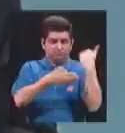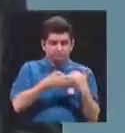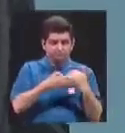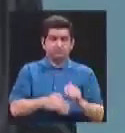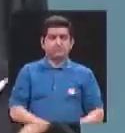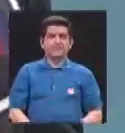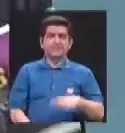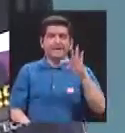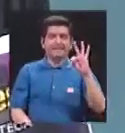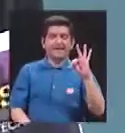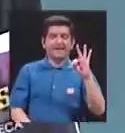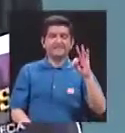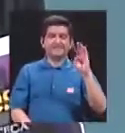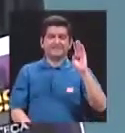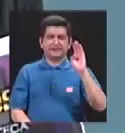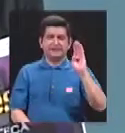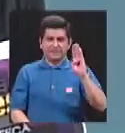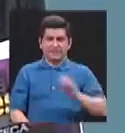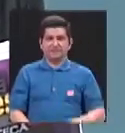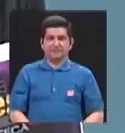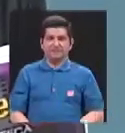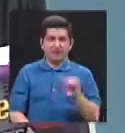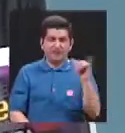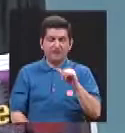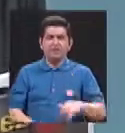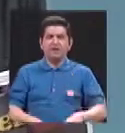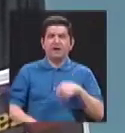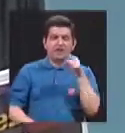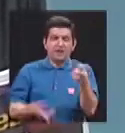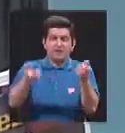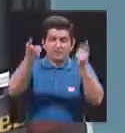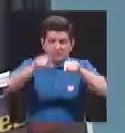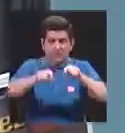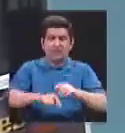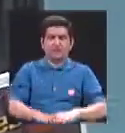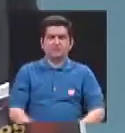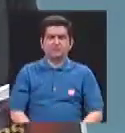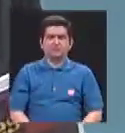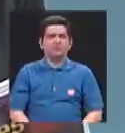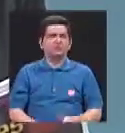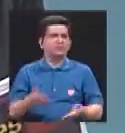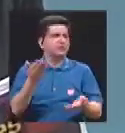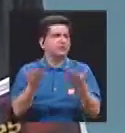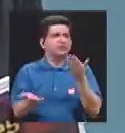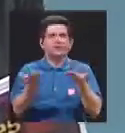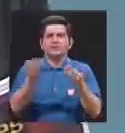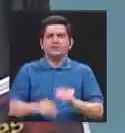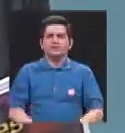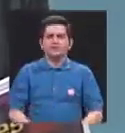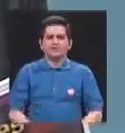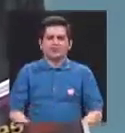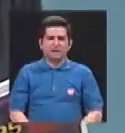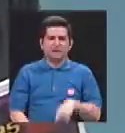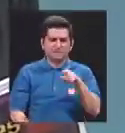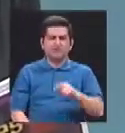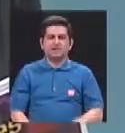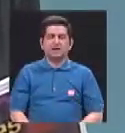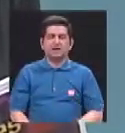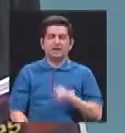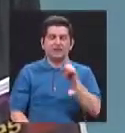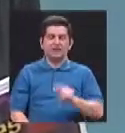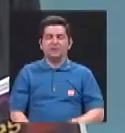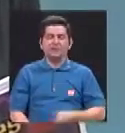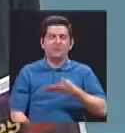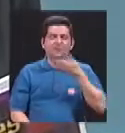año pasado, precisamente con Teresa Darby, que también fue como qué sé yo, como un paso